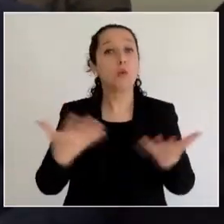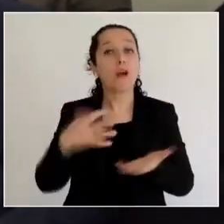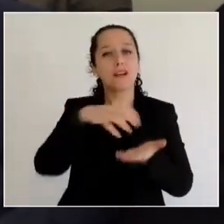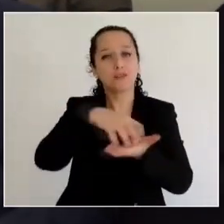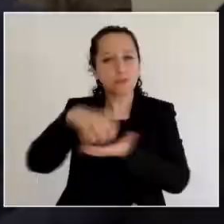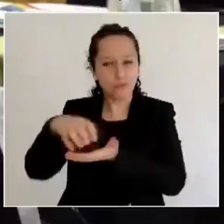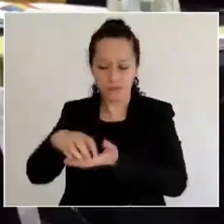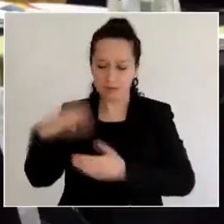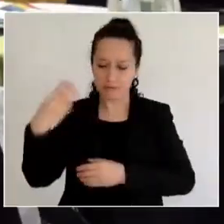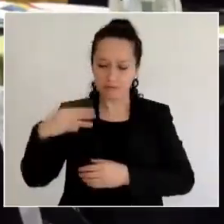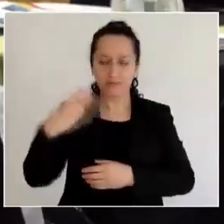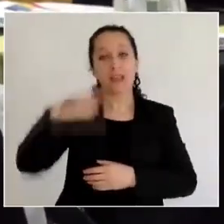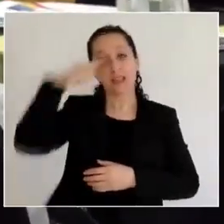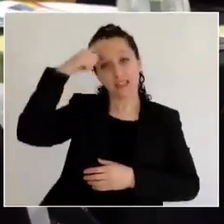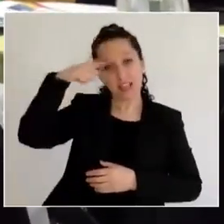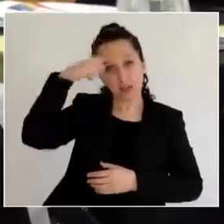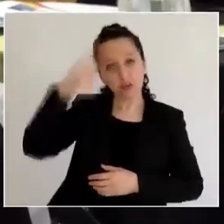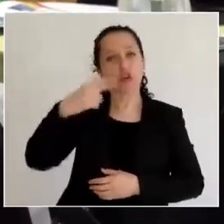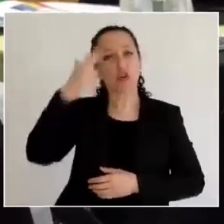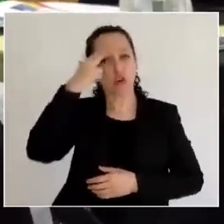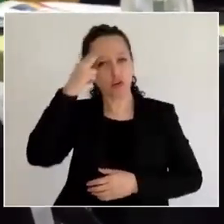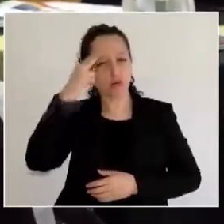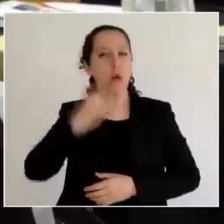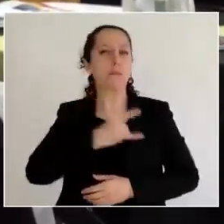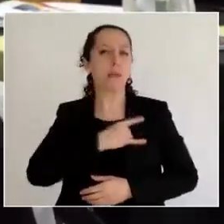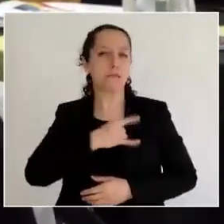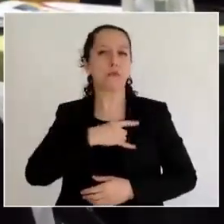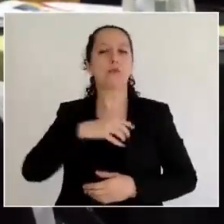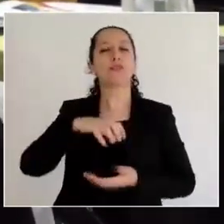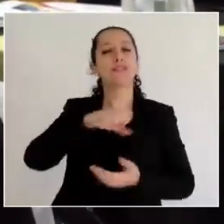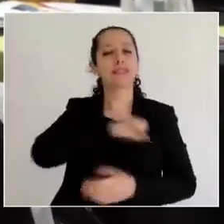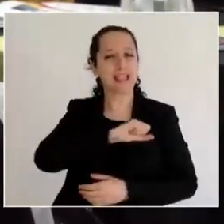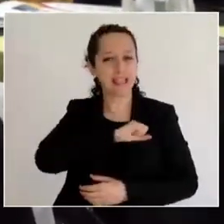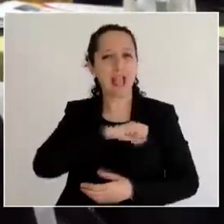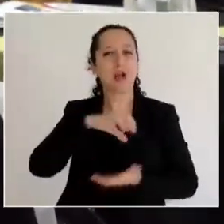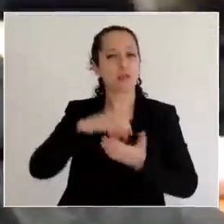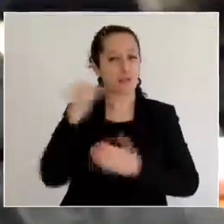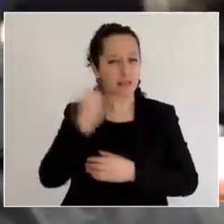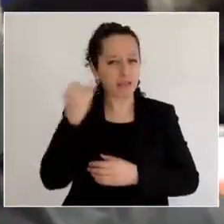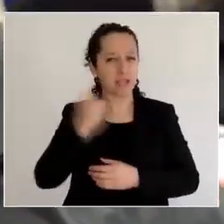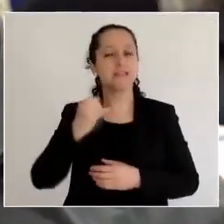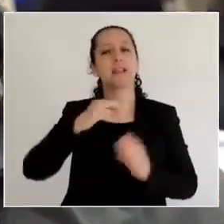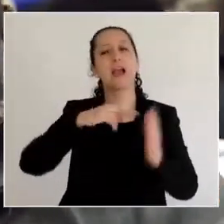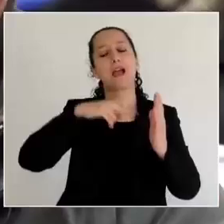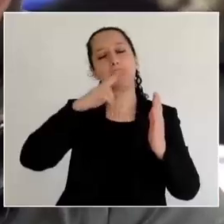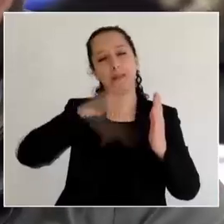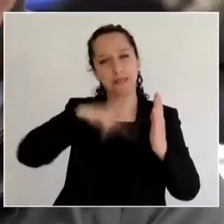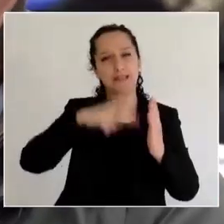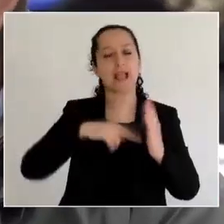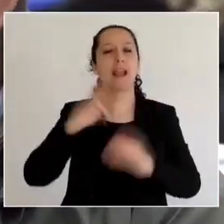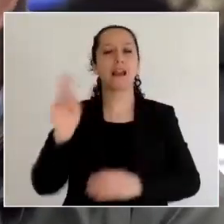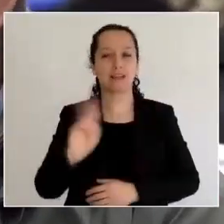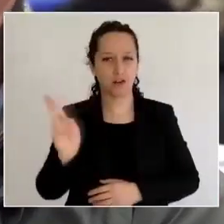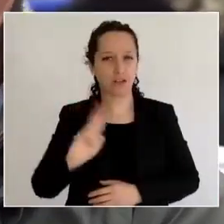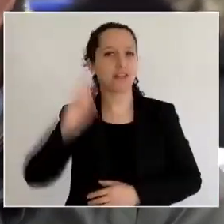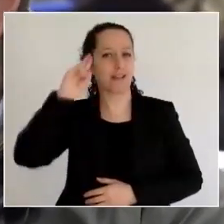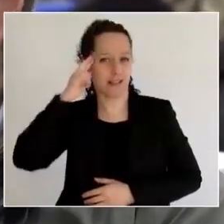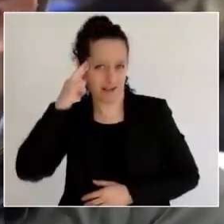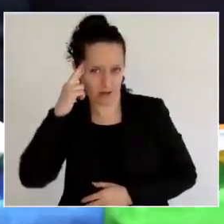destacan los municipios de San Antonio, Coquimbo, Maipú, Santiago, Independencia, Recoleta, La Pintana y Rancagua, quienes